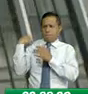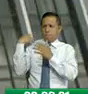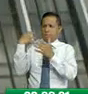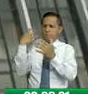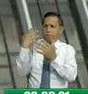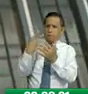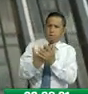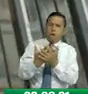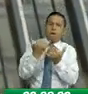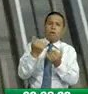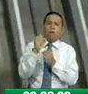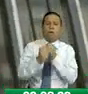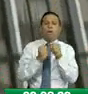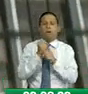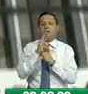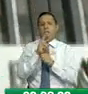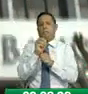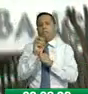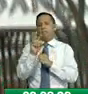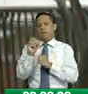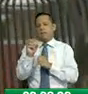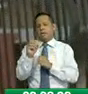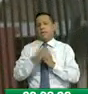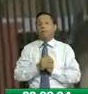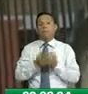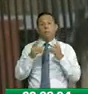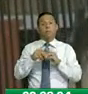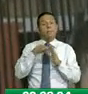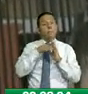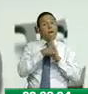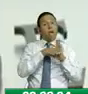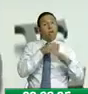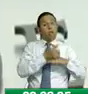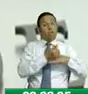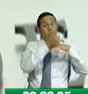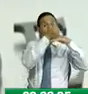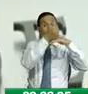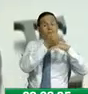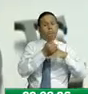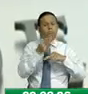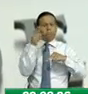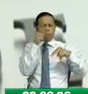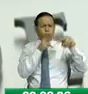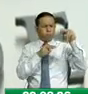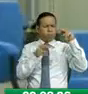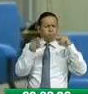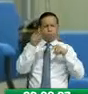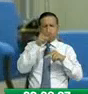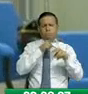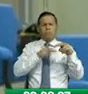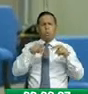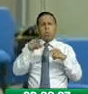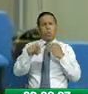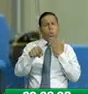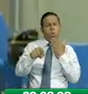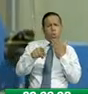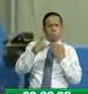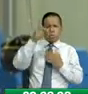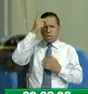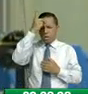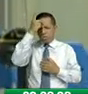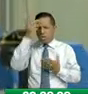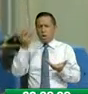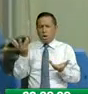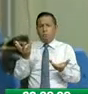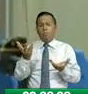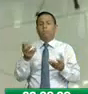Además, la Superintendencia de Bancos realizará una auditoría para cuantificar el impacto de la deuda en el ISFA. El Instituto de Seguridad Social de las